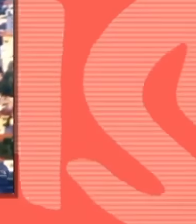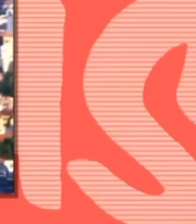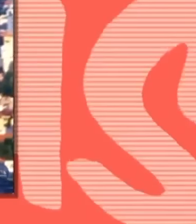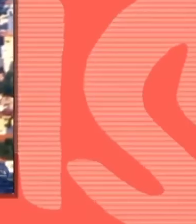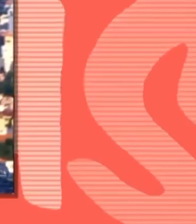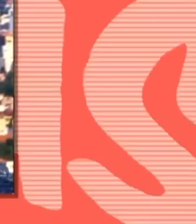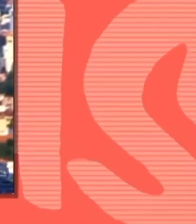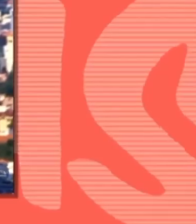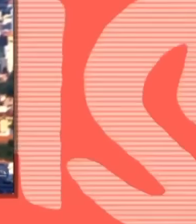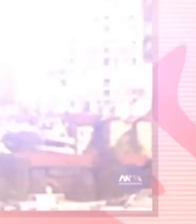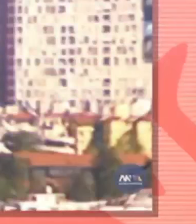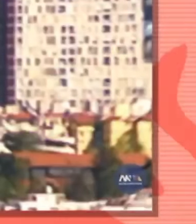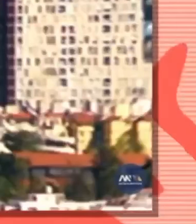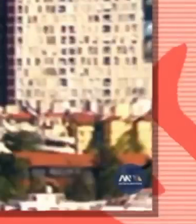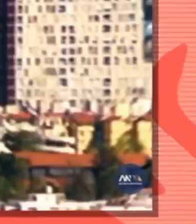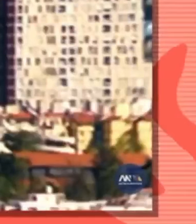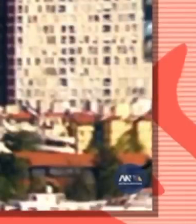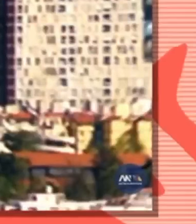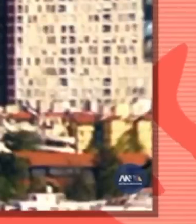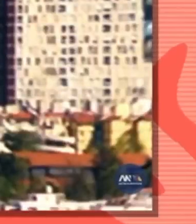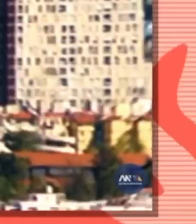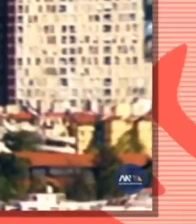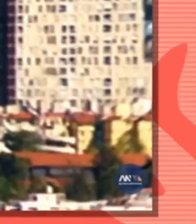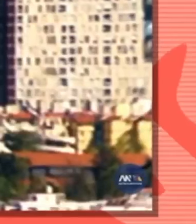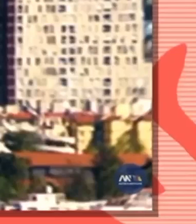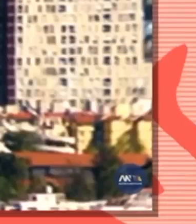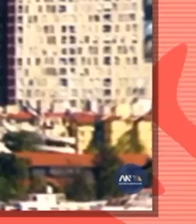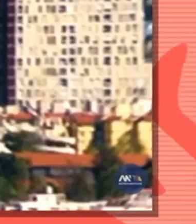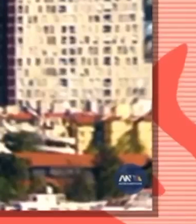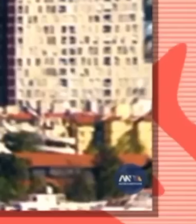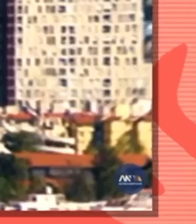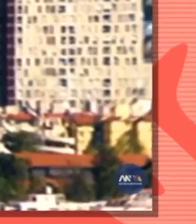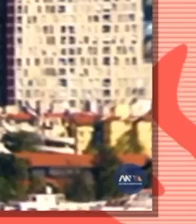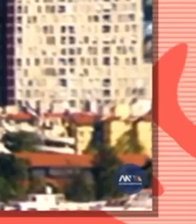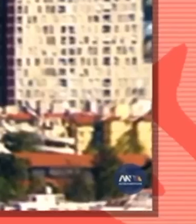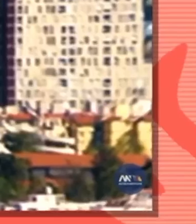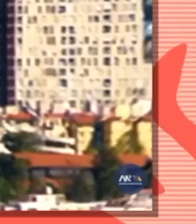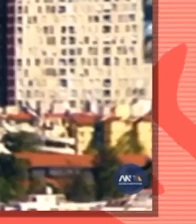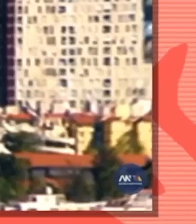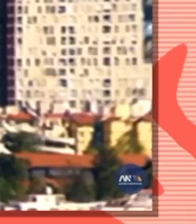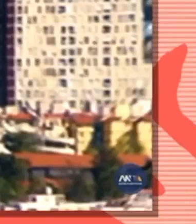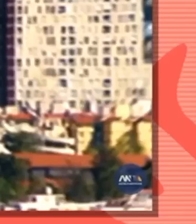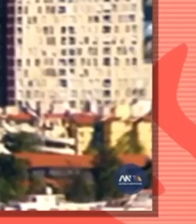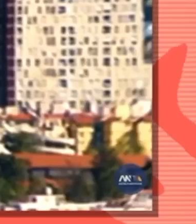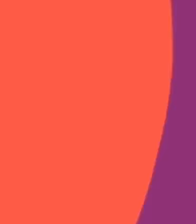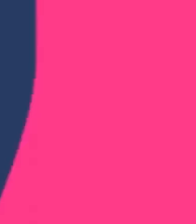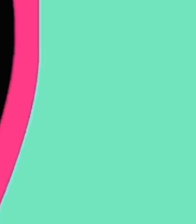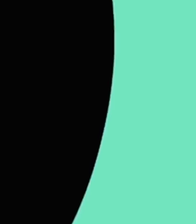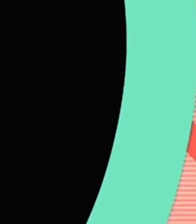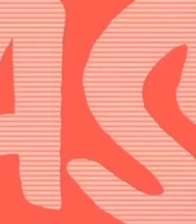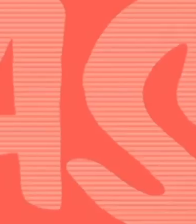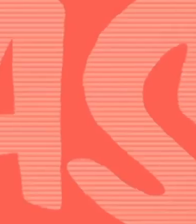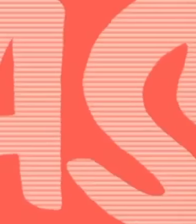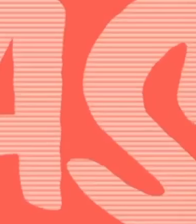postura editorial o sus contenidos. No es censura, se aferra el gobierno, pero hay sanción si no les gusta el formato piloto de un programa.